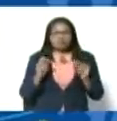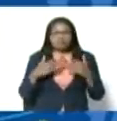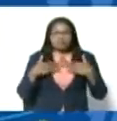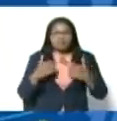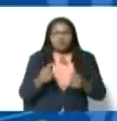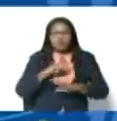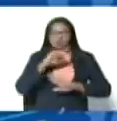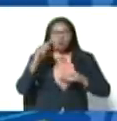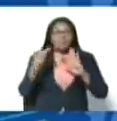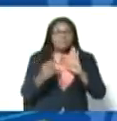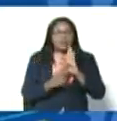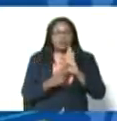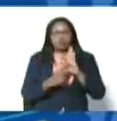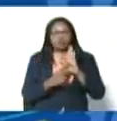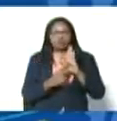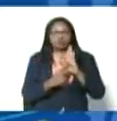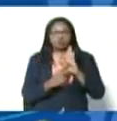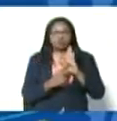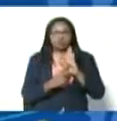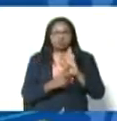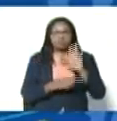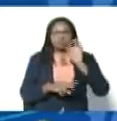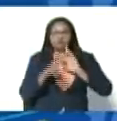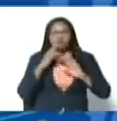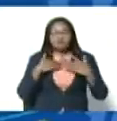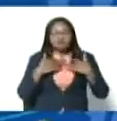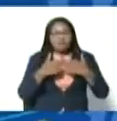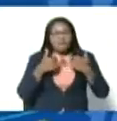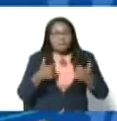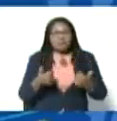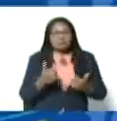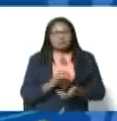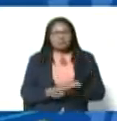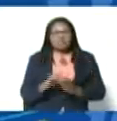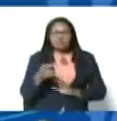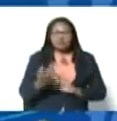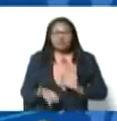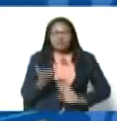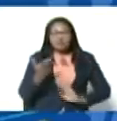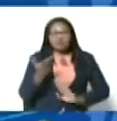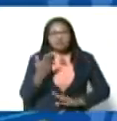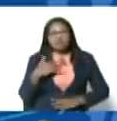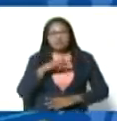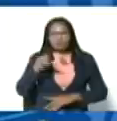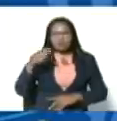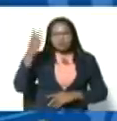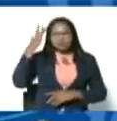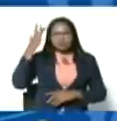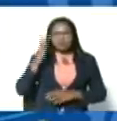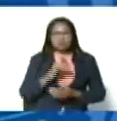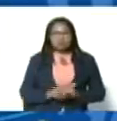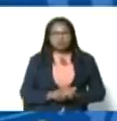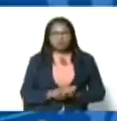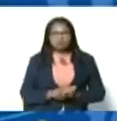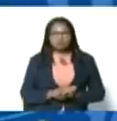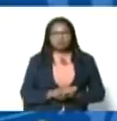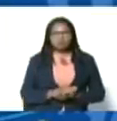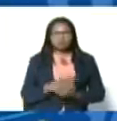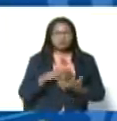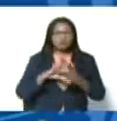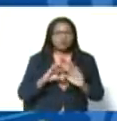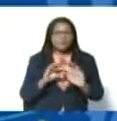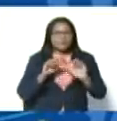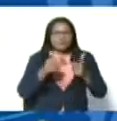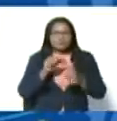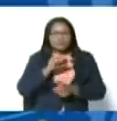al 100% inmunizados. Eso es muy importante que se sepa. Entonces empieza la